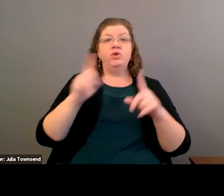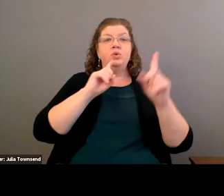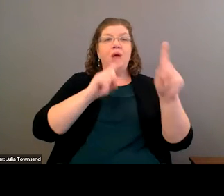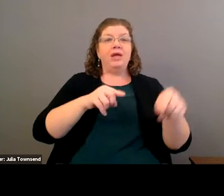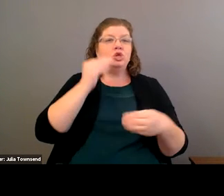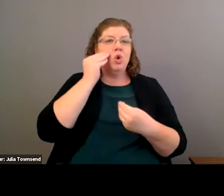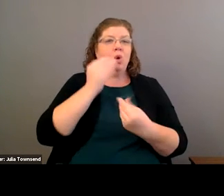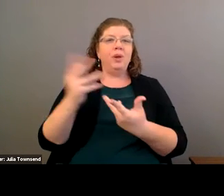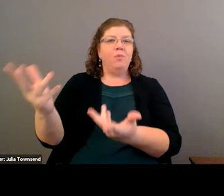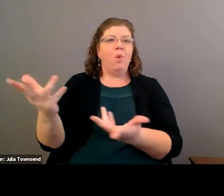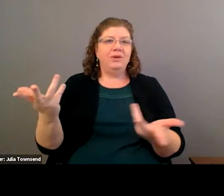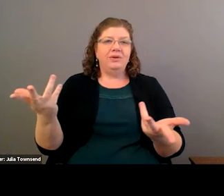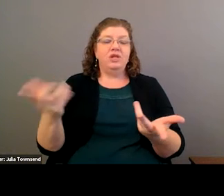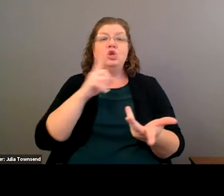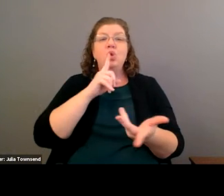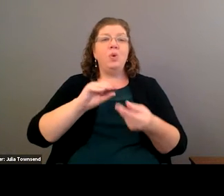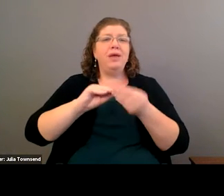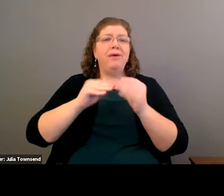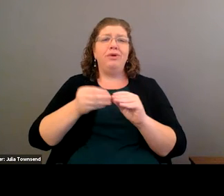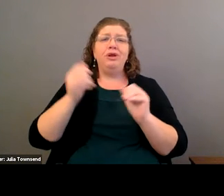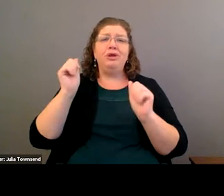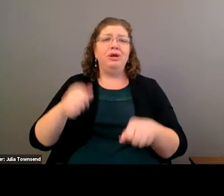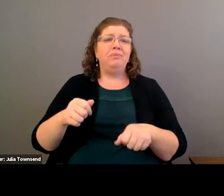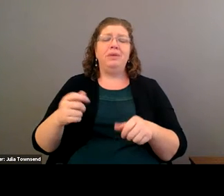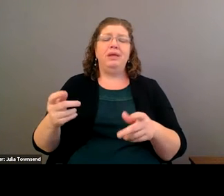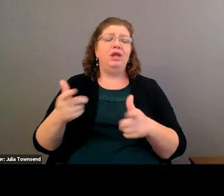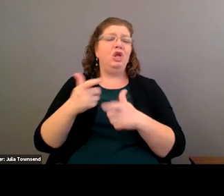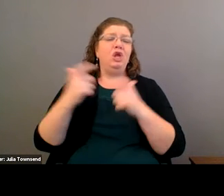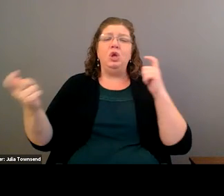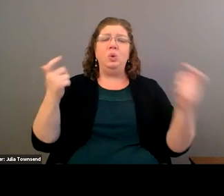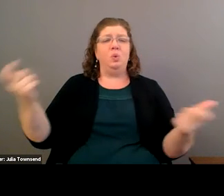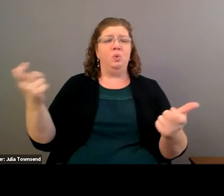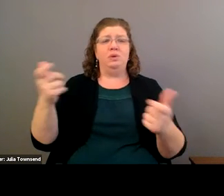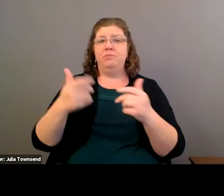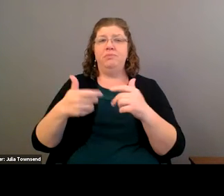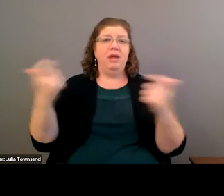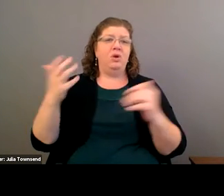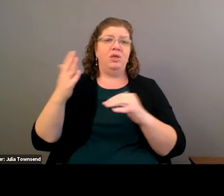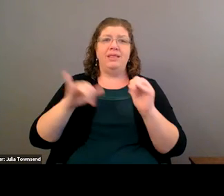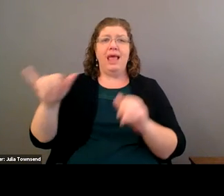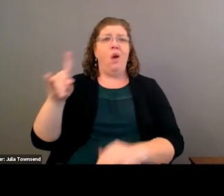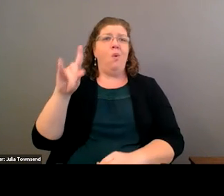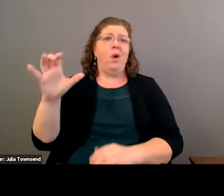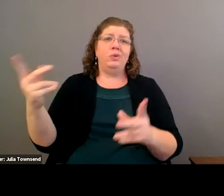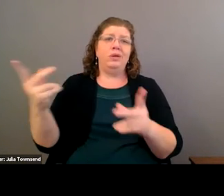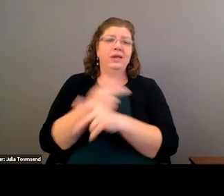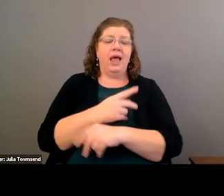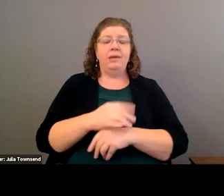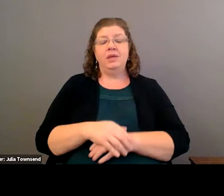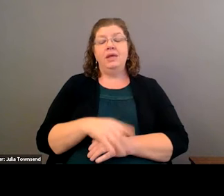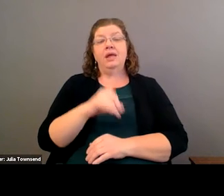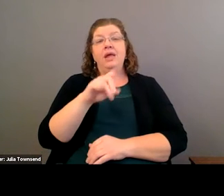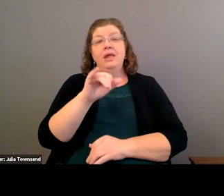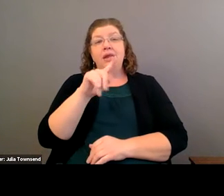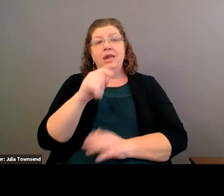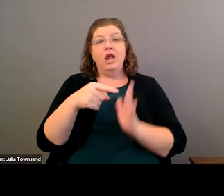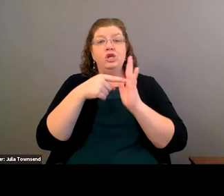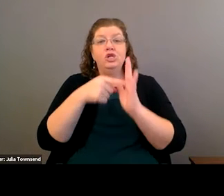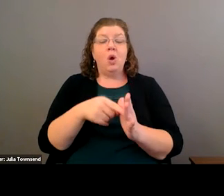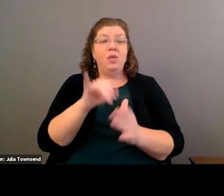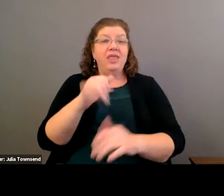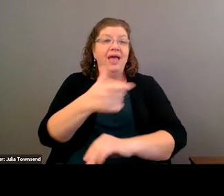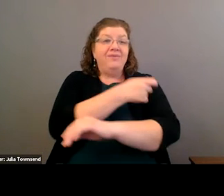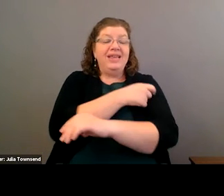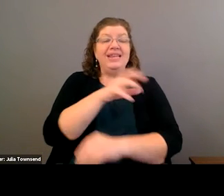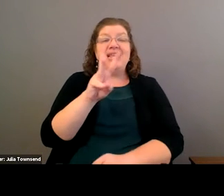reacciones adversas no se reportaron. Puede ser que la tasa de reacciones sea mucho mayor.